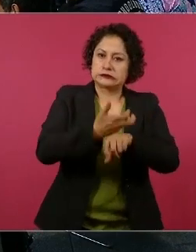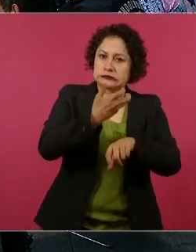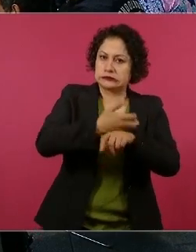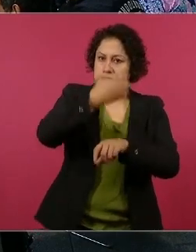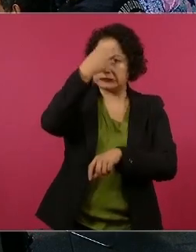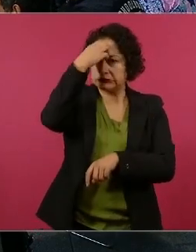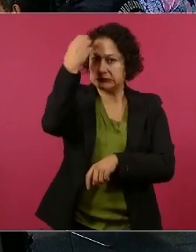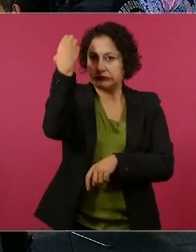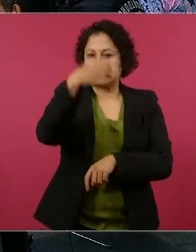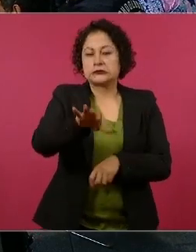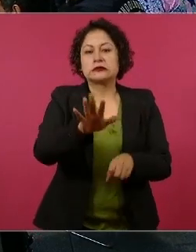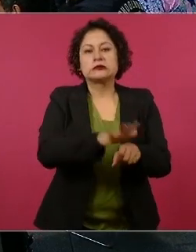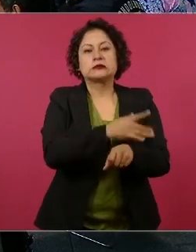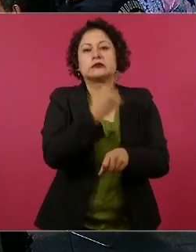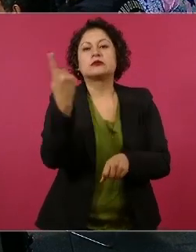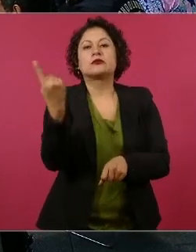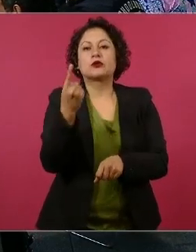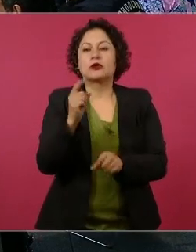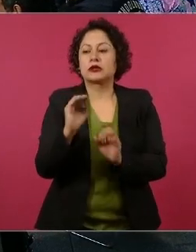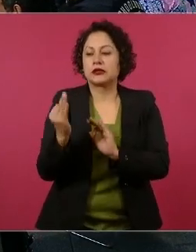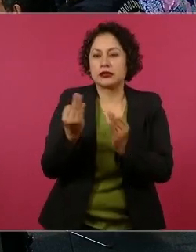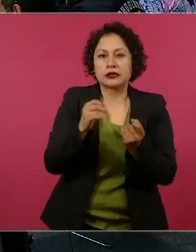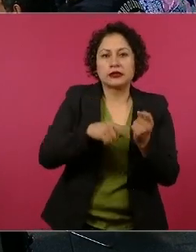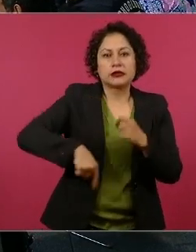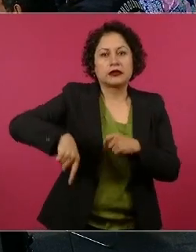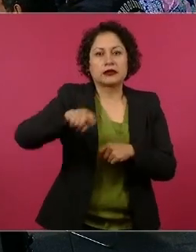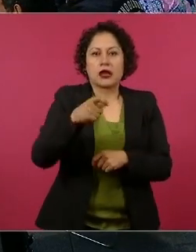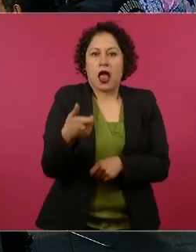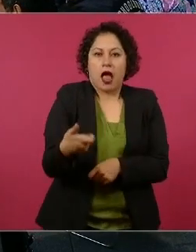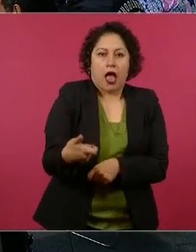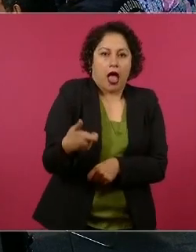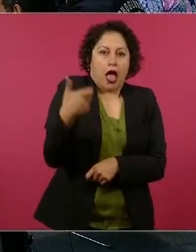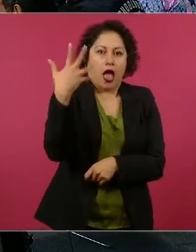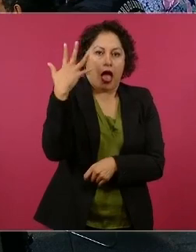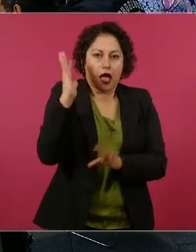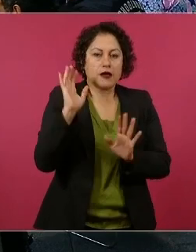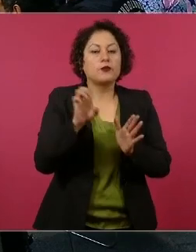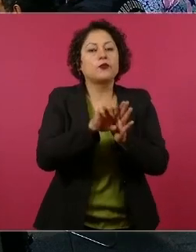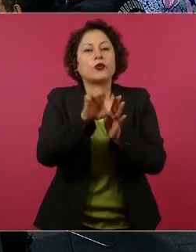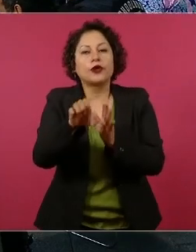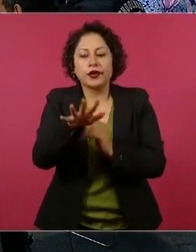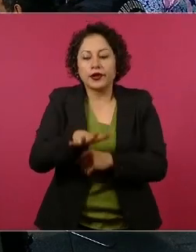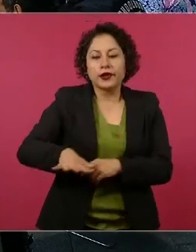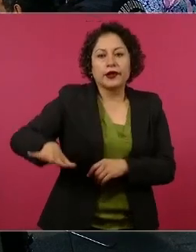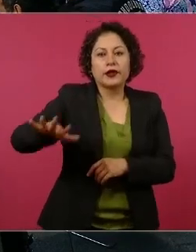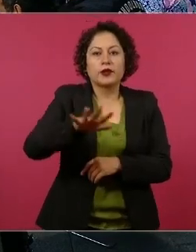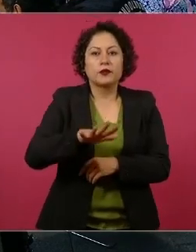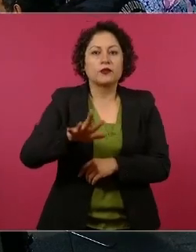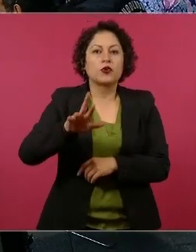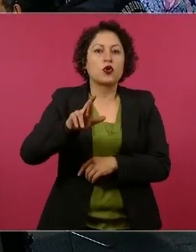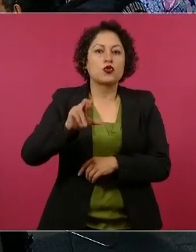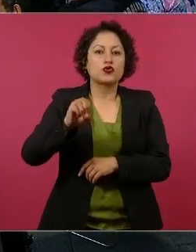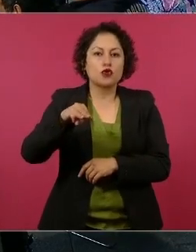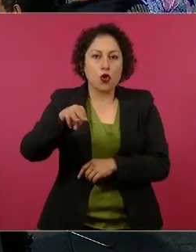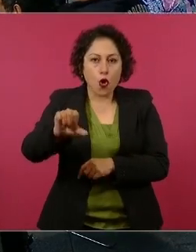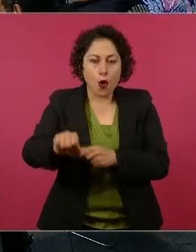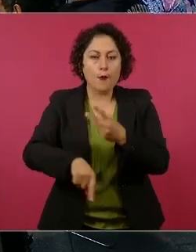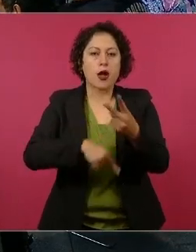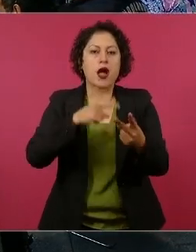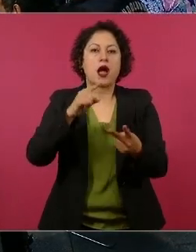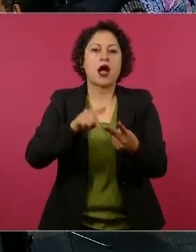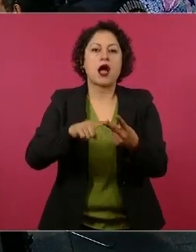Ya los restaurantes de la Roma y de Polanco y ¿cómo se llama la otra colonia que